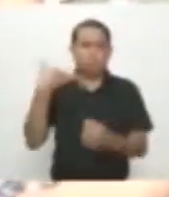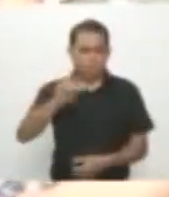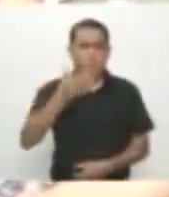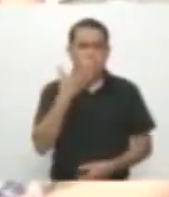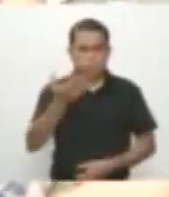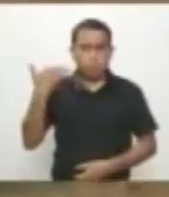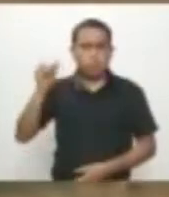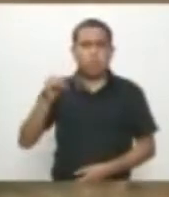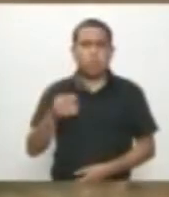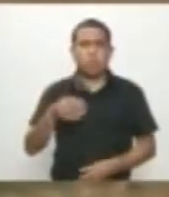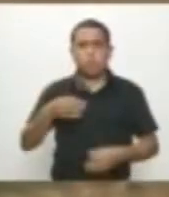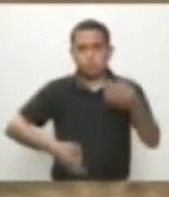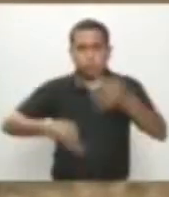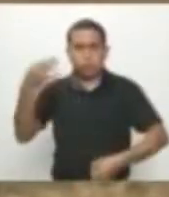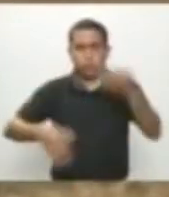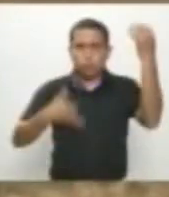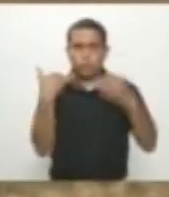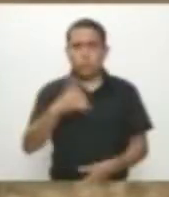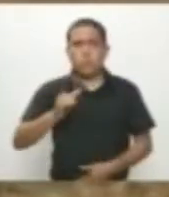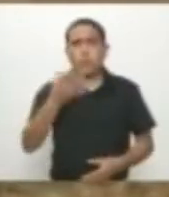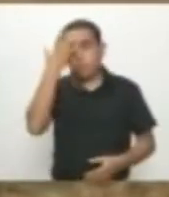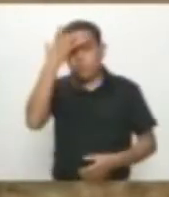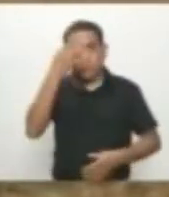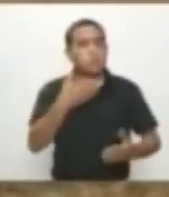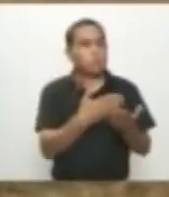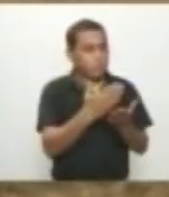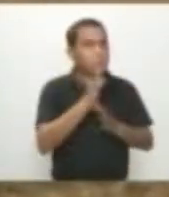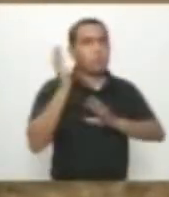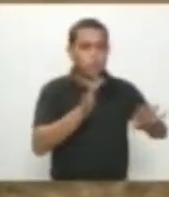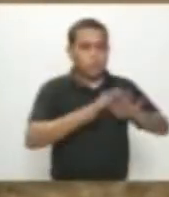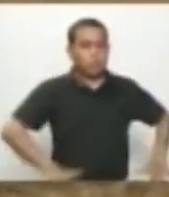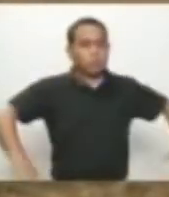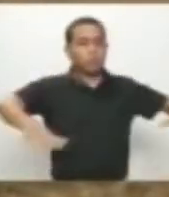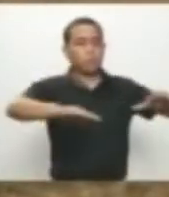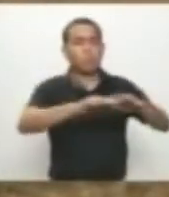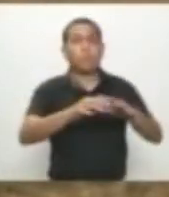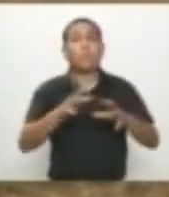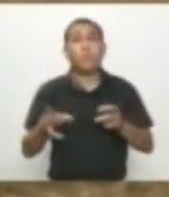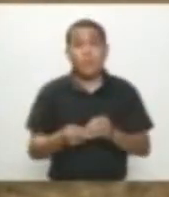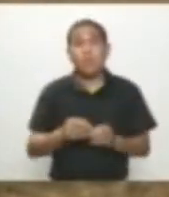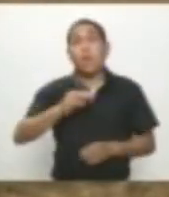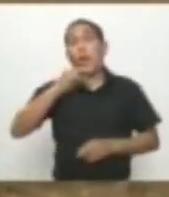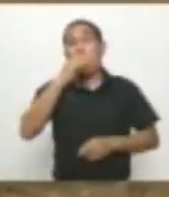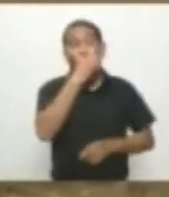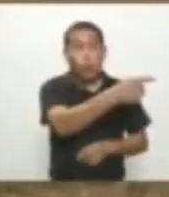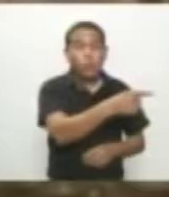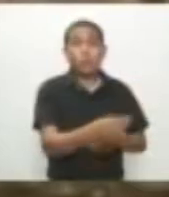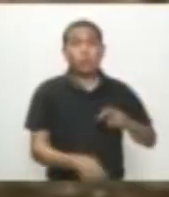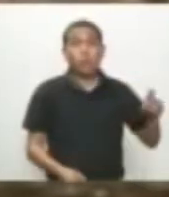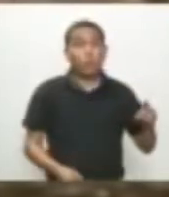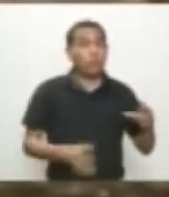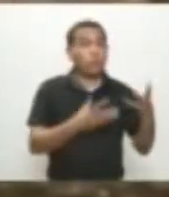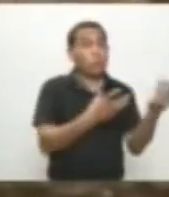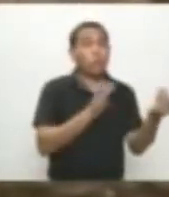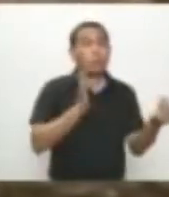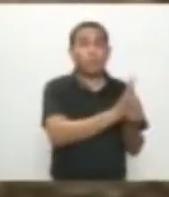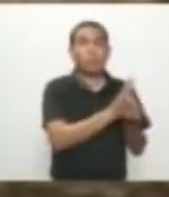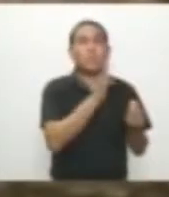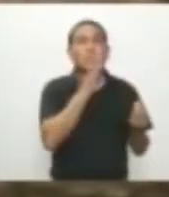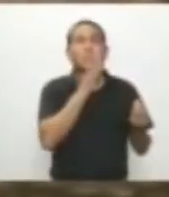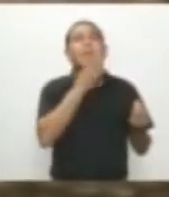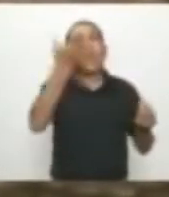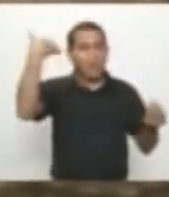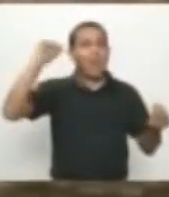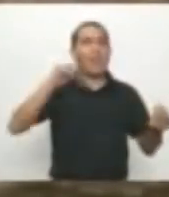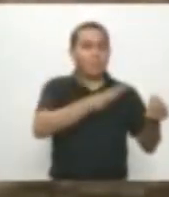y papeleos respectivos de la orden de compra del lote, y que con ello se favoreció a un tercero, en este caso al del dueño del lote. Pero